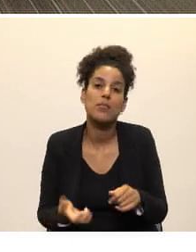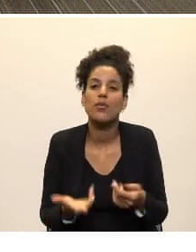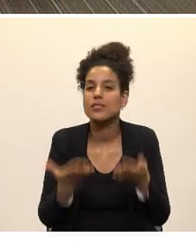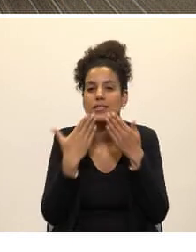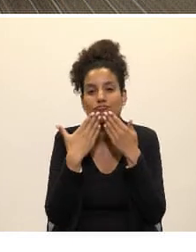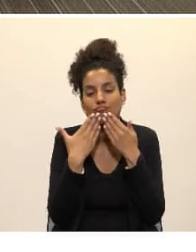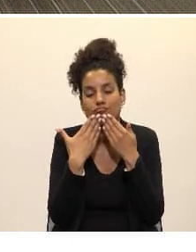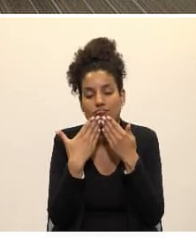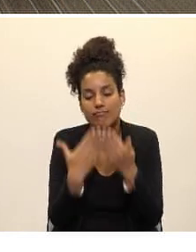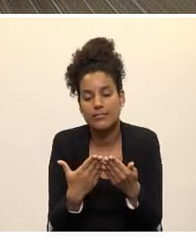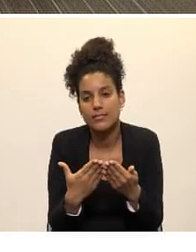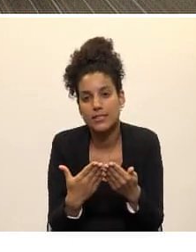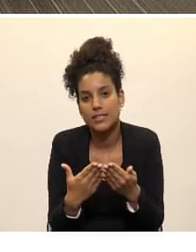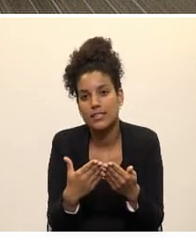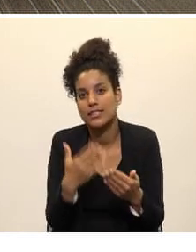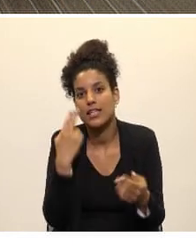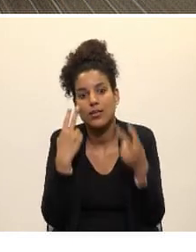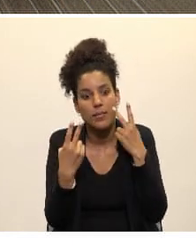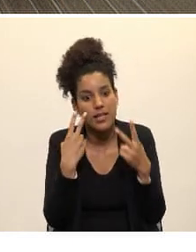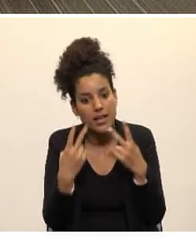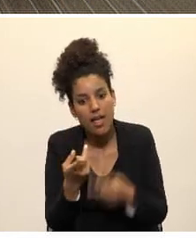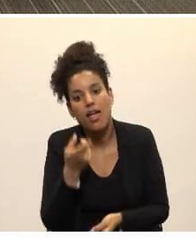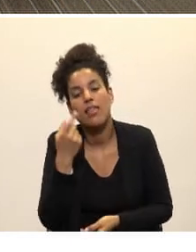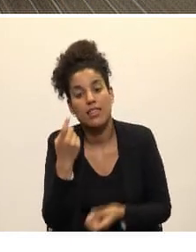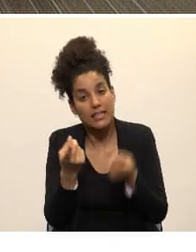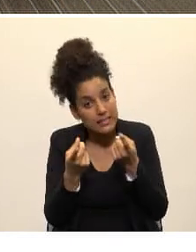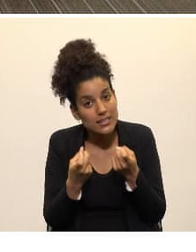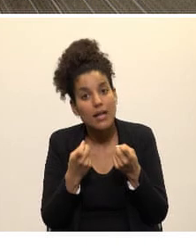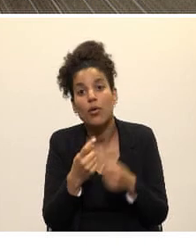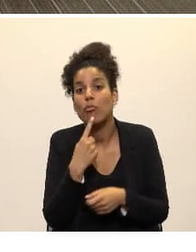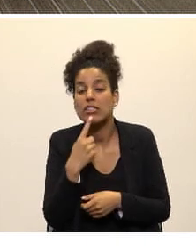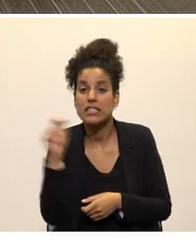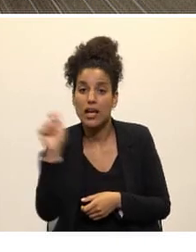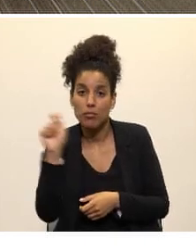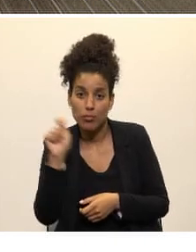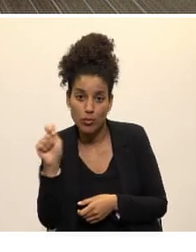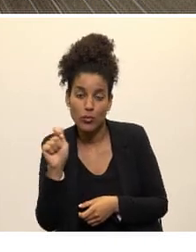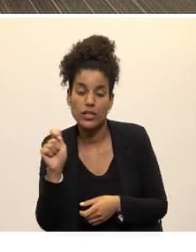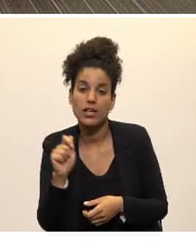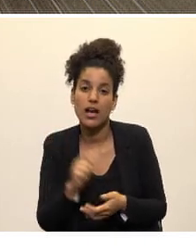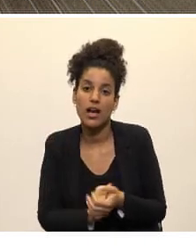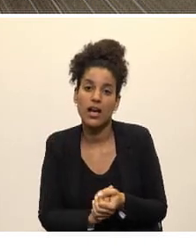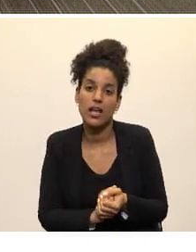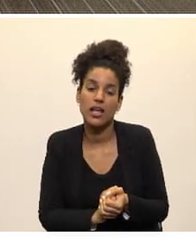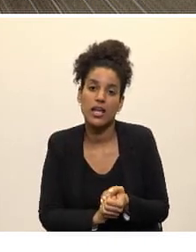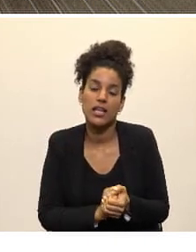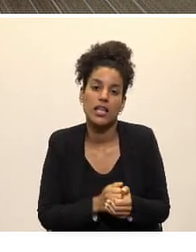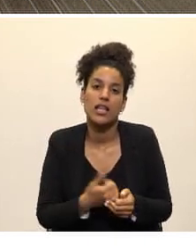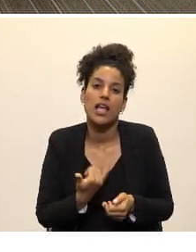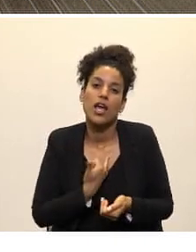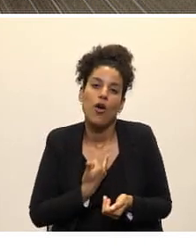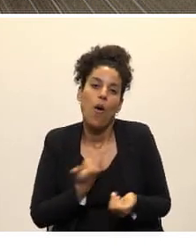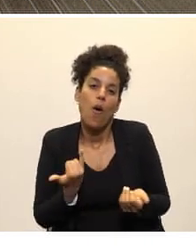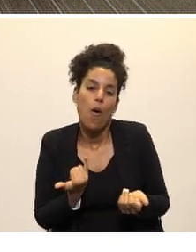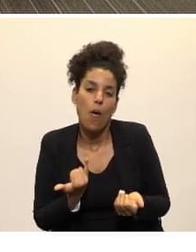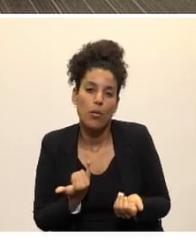agradecemos muchísimo tu mirada tan necesaria también desde la política pública y desde la praxis, ¿no? Desde bueno, cómo enmarcar de alguna